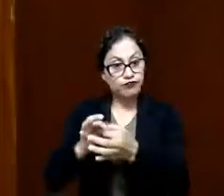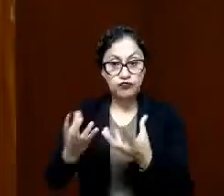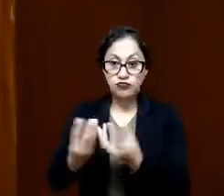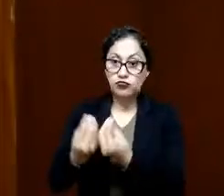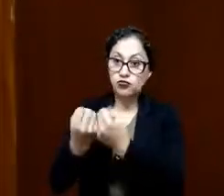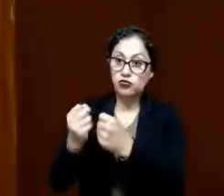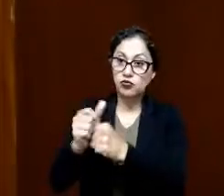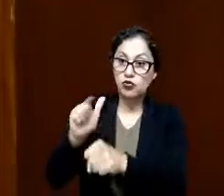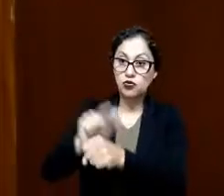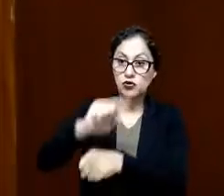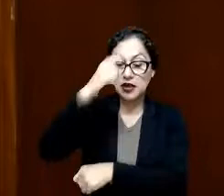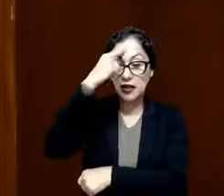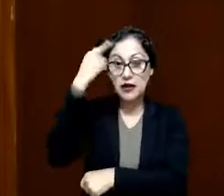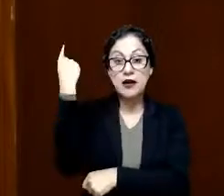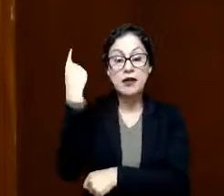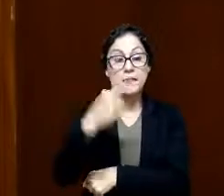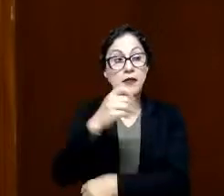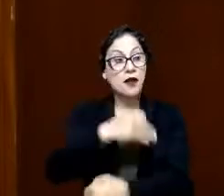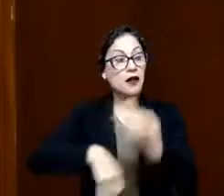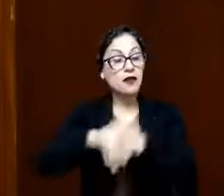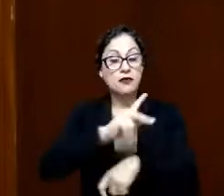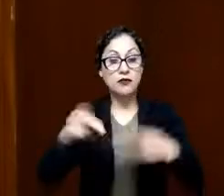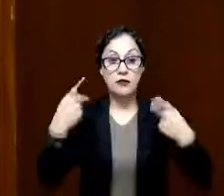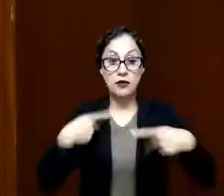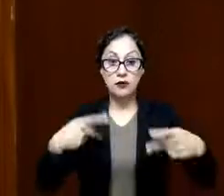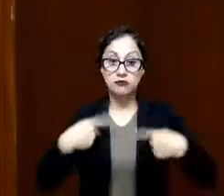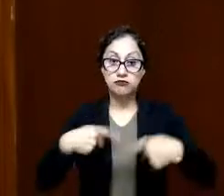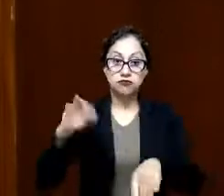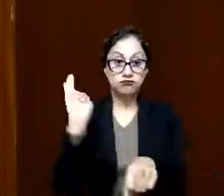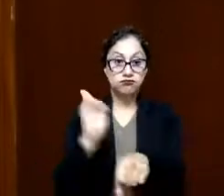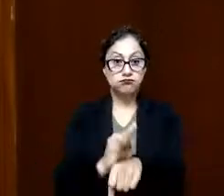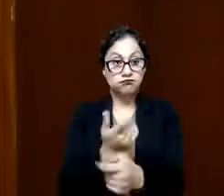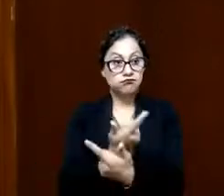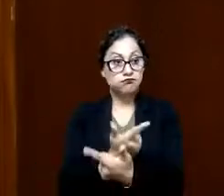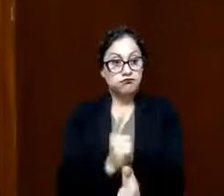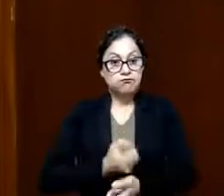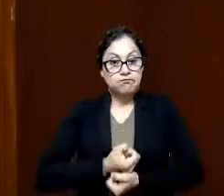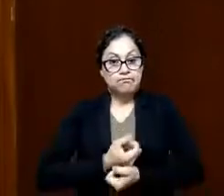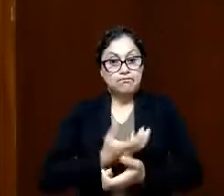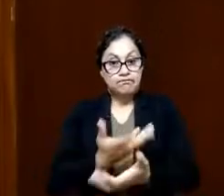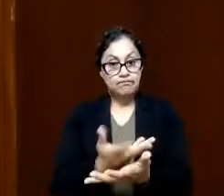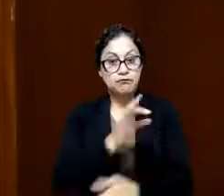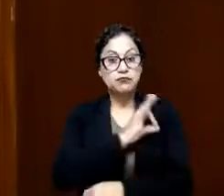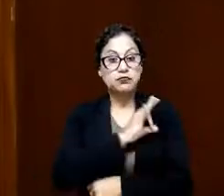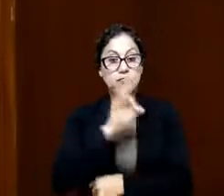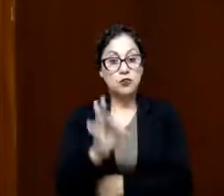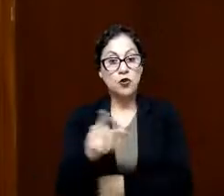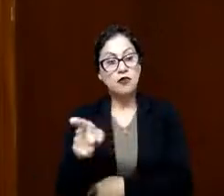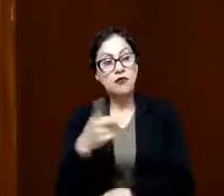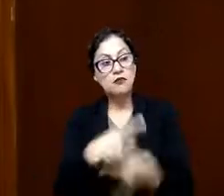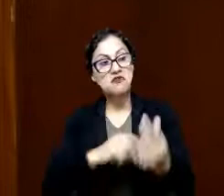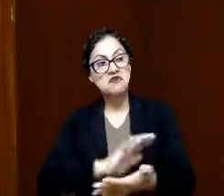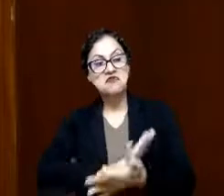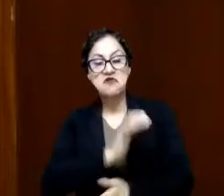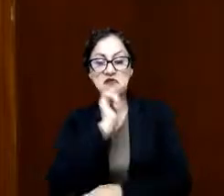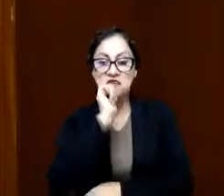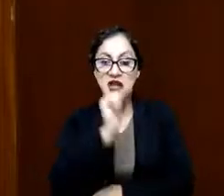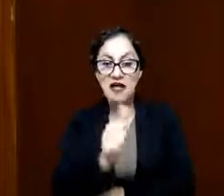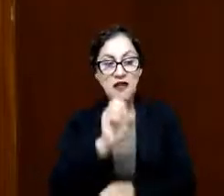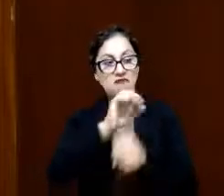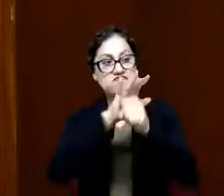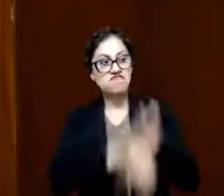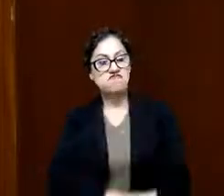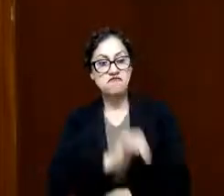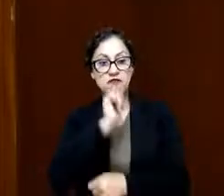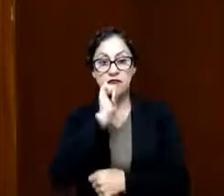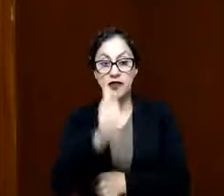que garanticemos que toda persona pueda ser quien quiera ser, sin que por ello sea discriminada ni coaccionada,